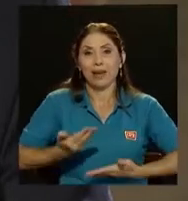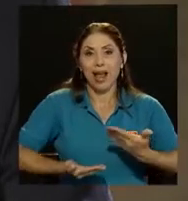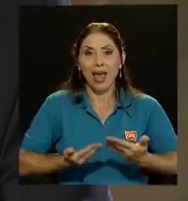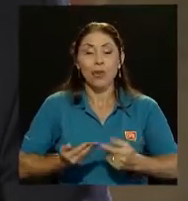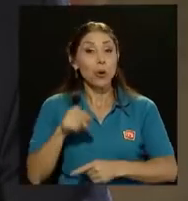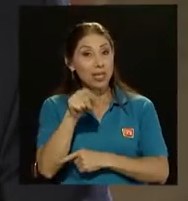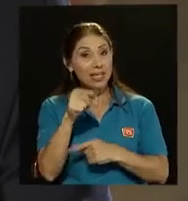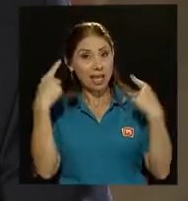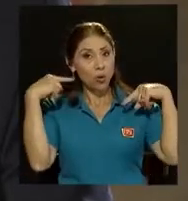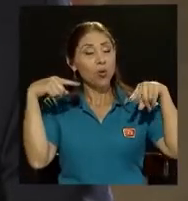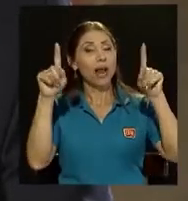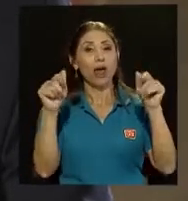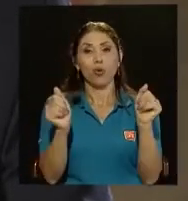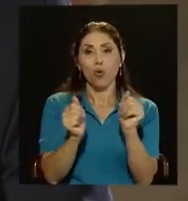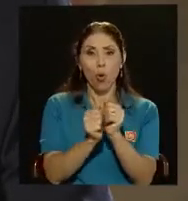de adaptación